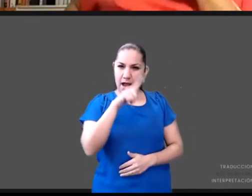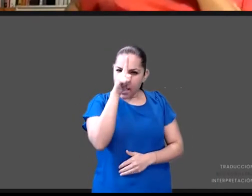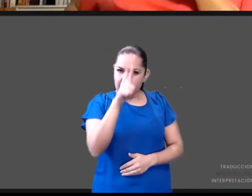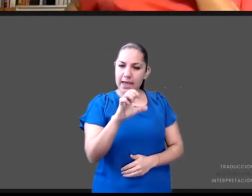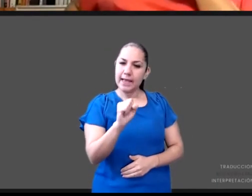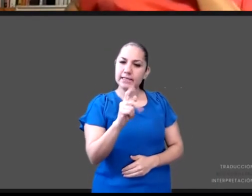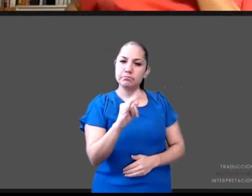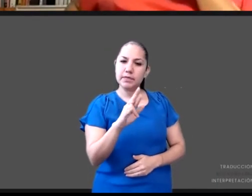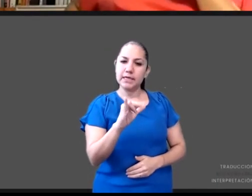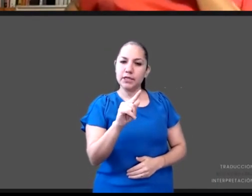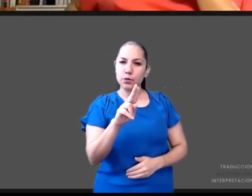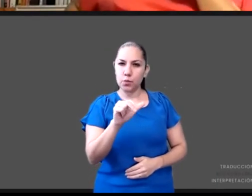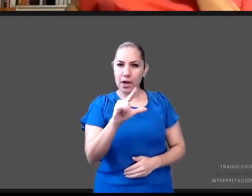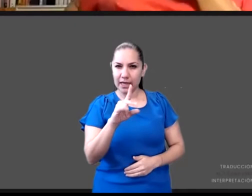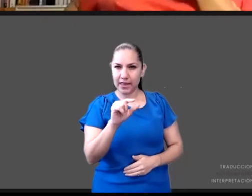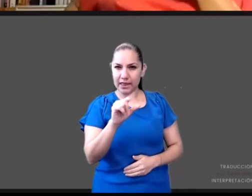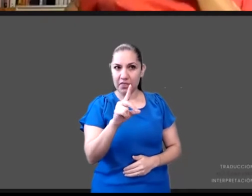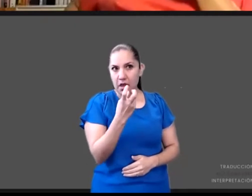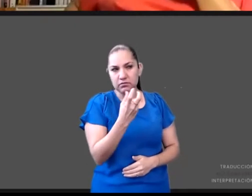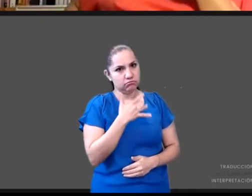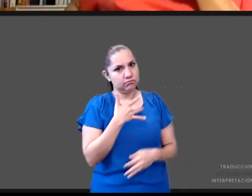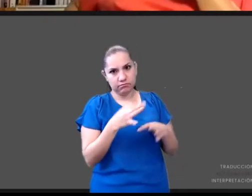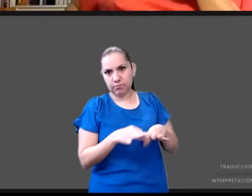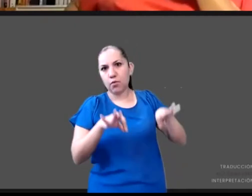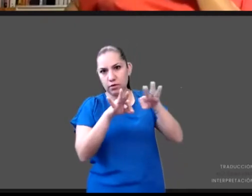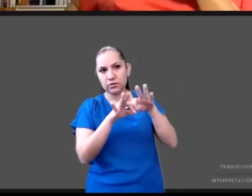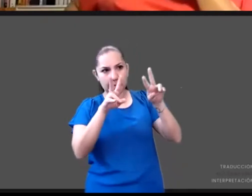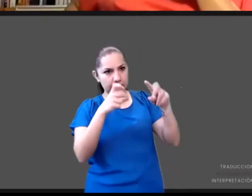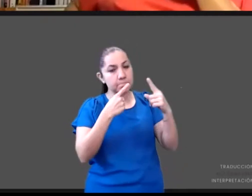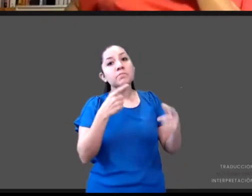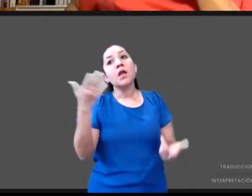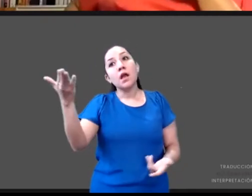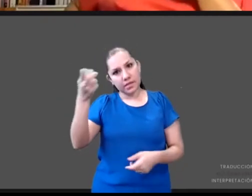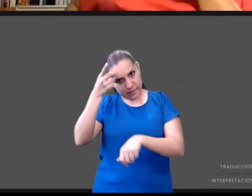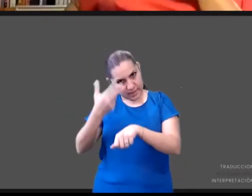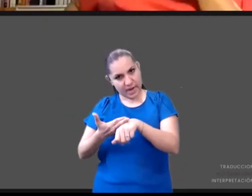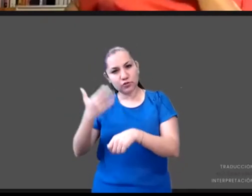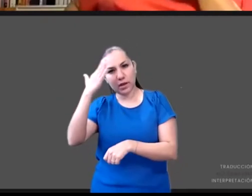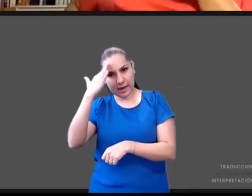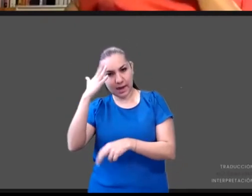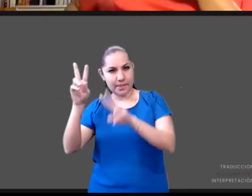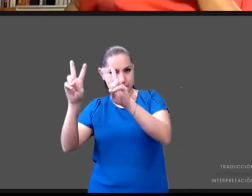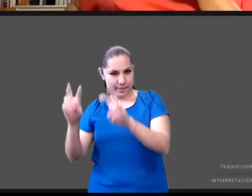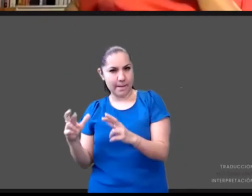sido una de las grandes contribuciones de tener aquí no solo a la Dirección General de Asuntos Religiosos, sino de